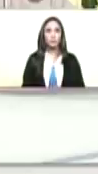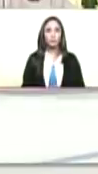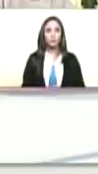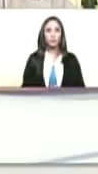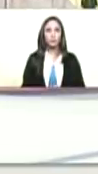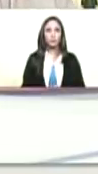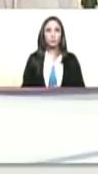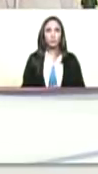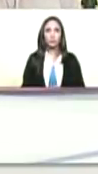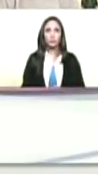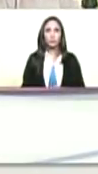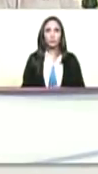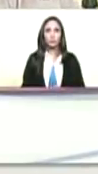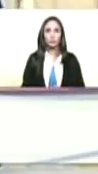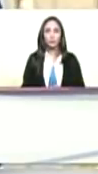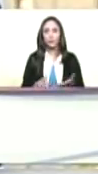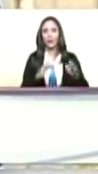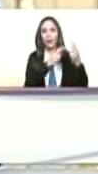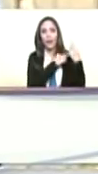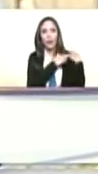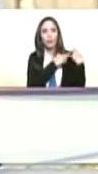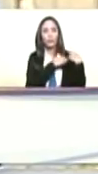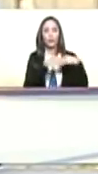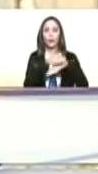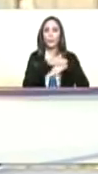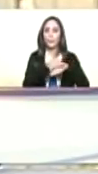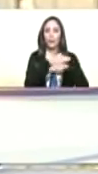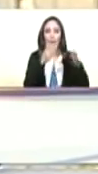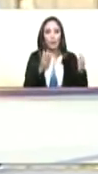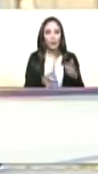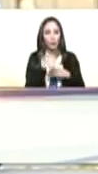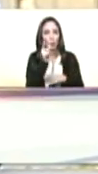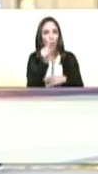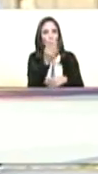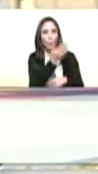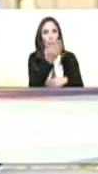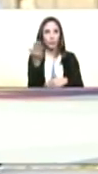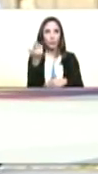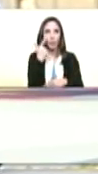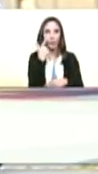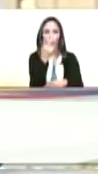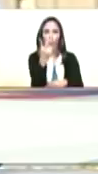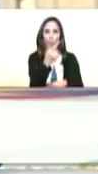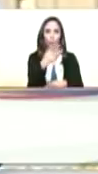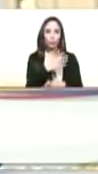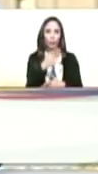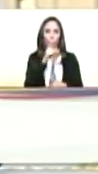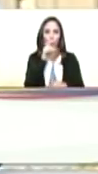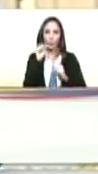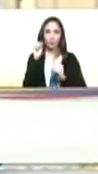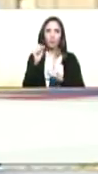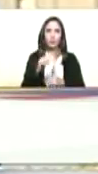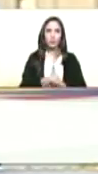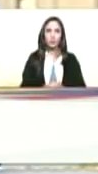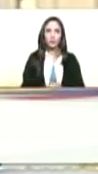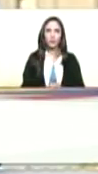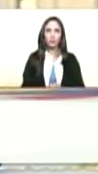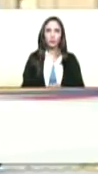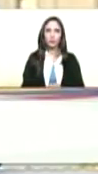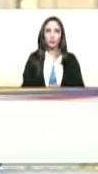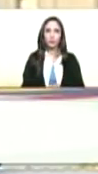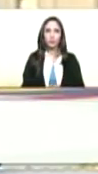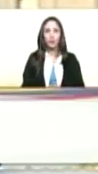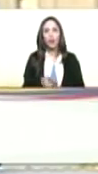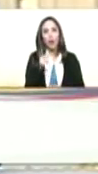compañeros del Estado Mayor, compañero vicepresidente de las comunas, querido profe